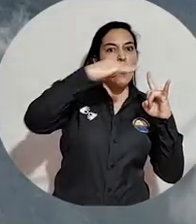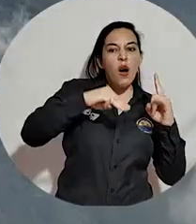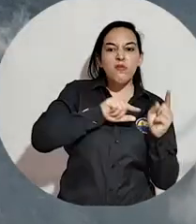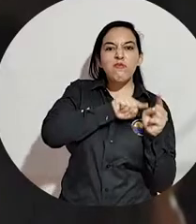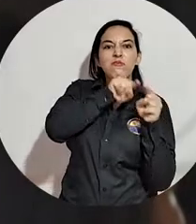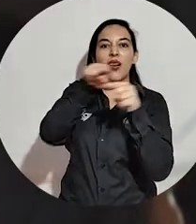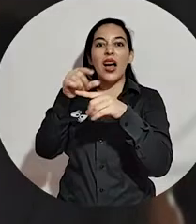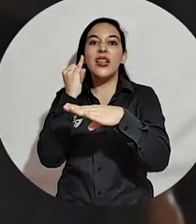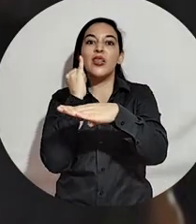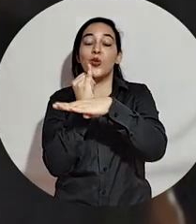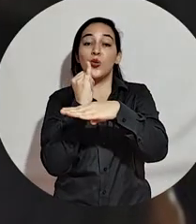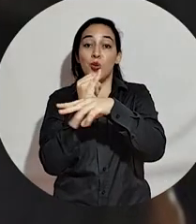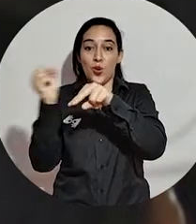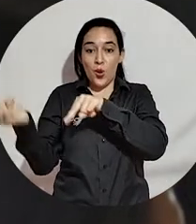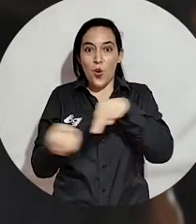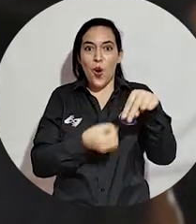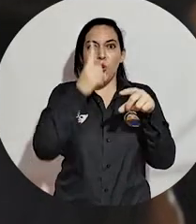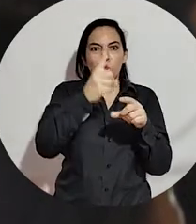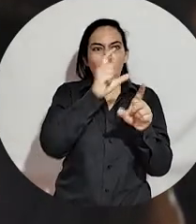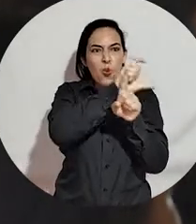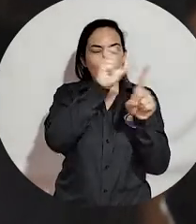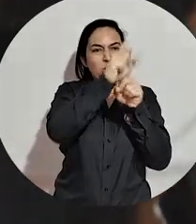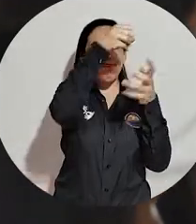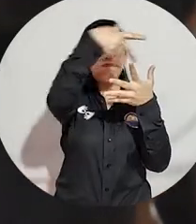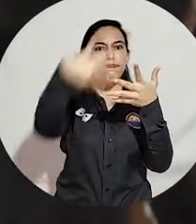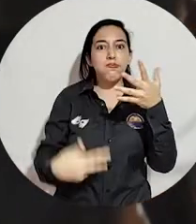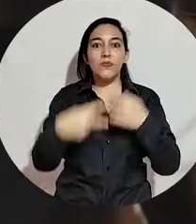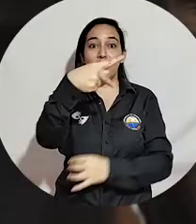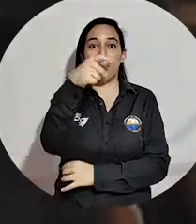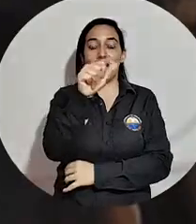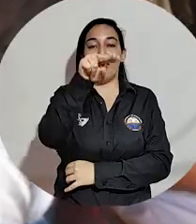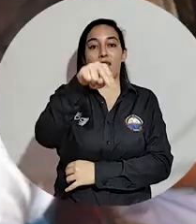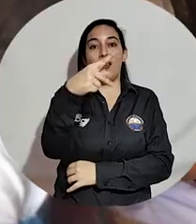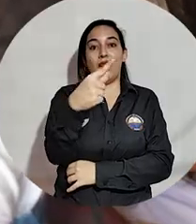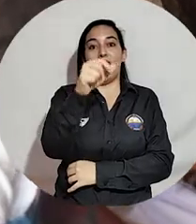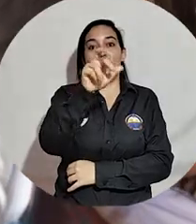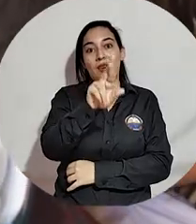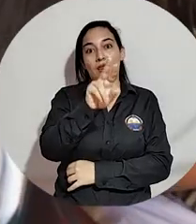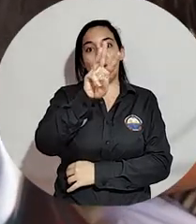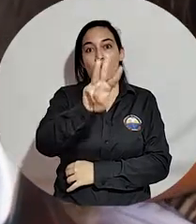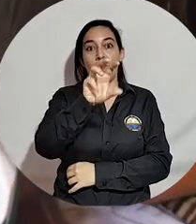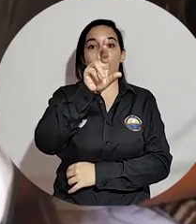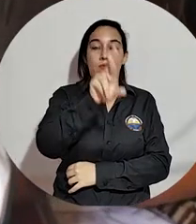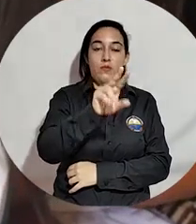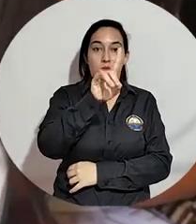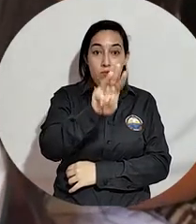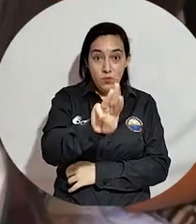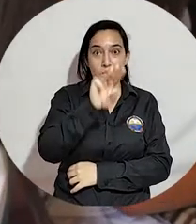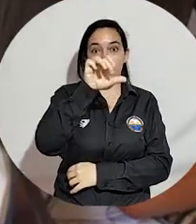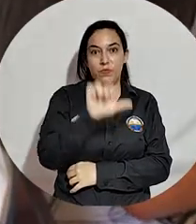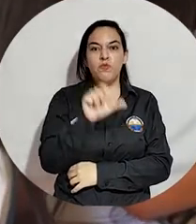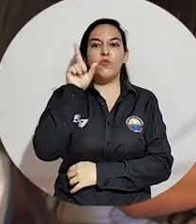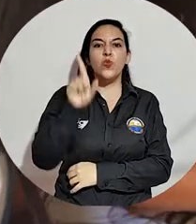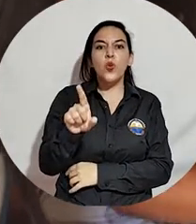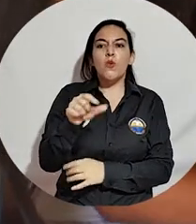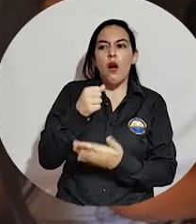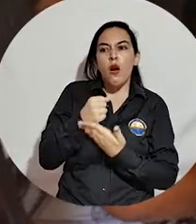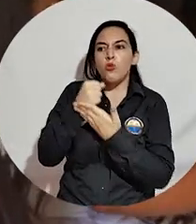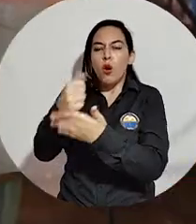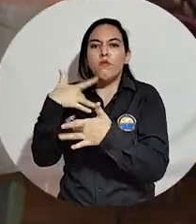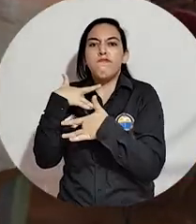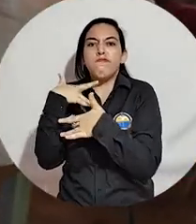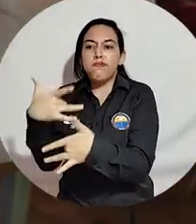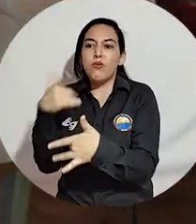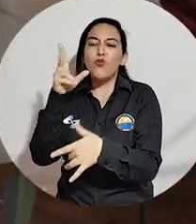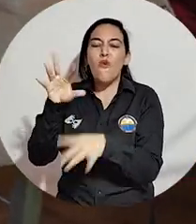Hasta la Institución Educativa Pluricultural de Cancahuarúa llegó la delegación del Alma Mater para hacer entrega de ayudas humanitarias a las